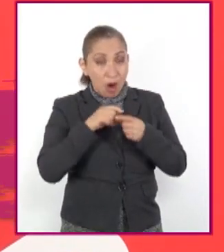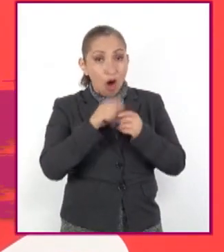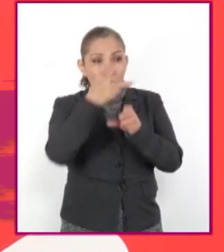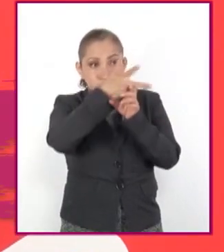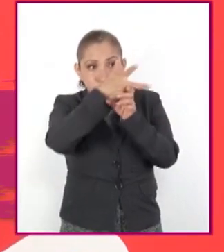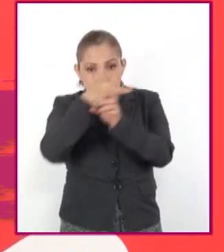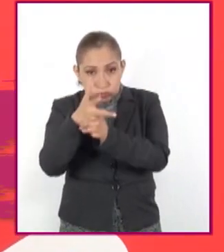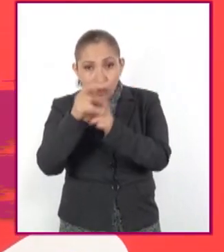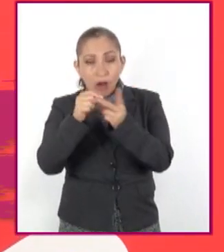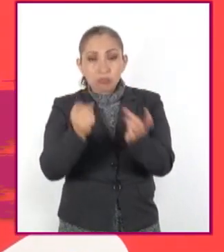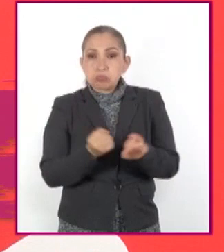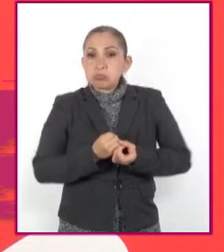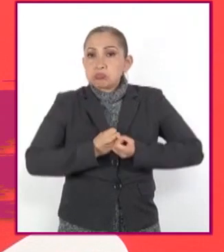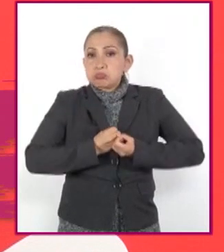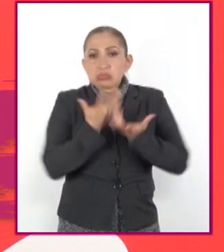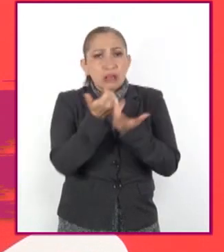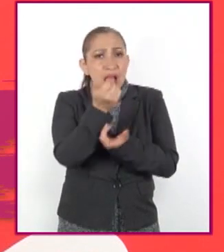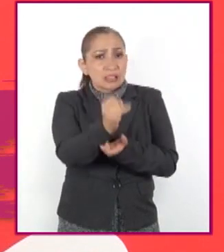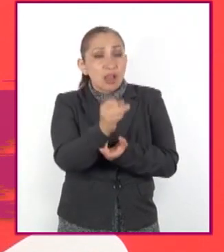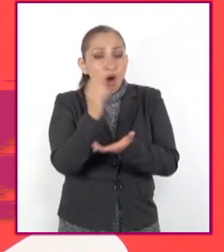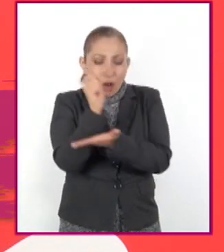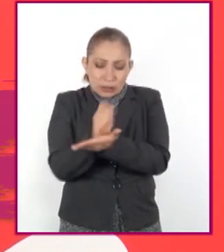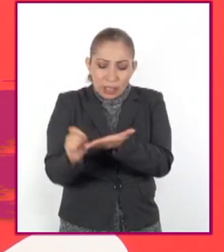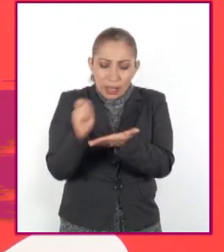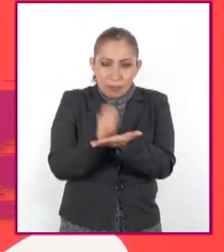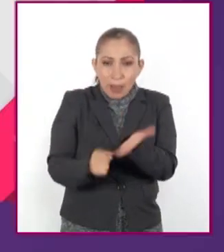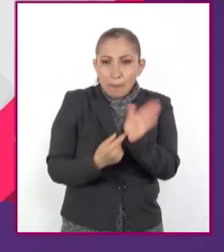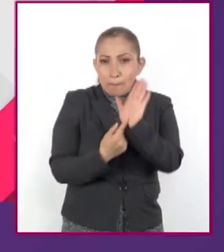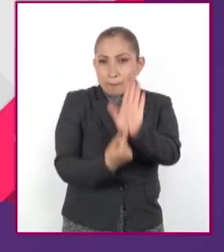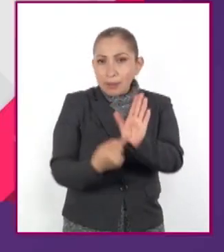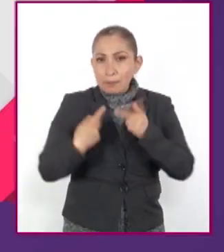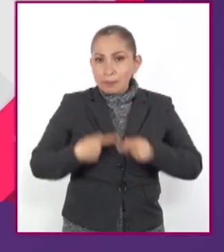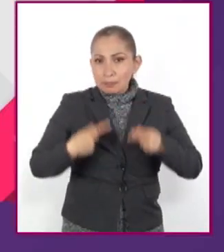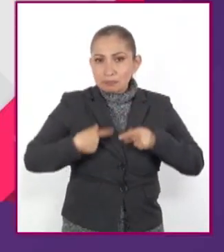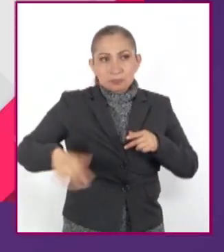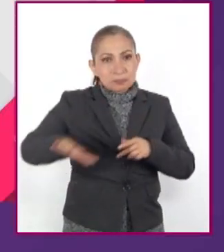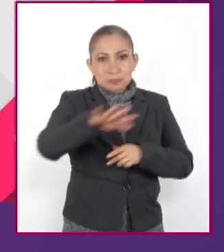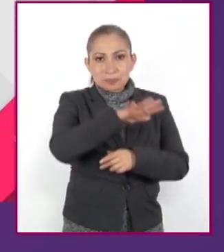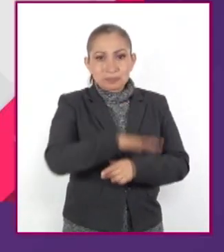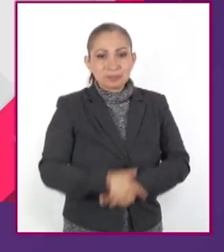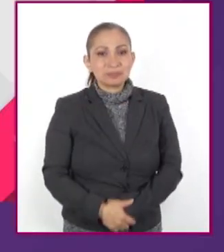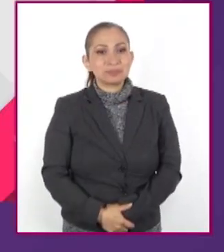documentada, espontánea o escrita, presentada a un público.